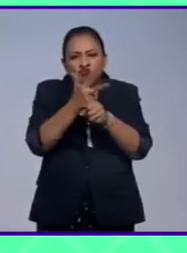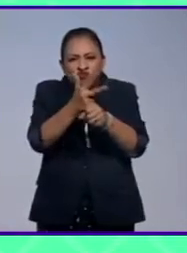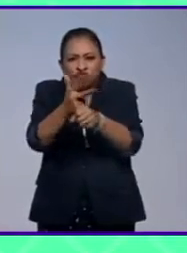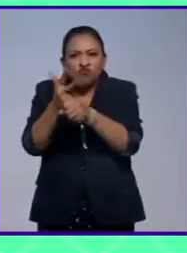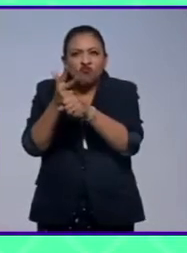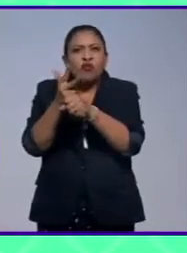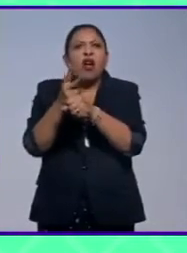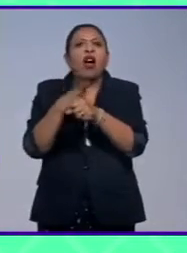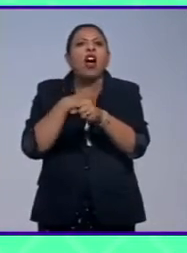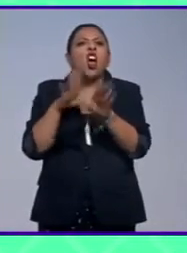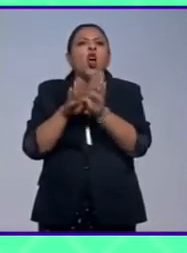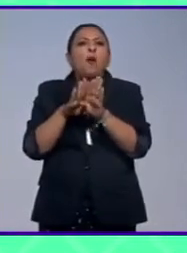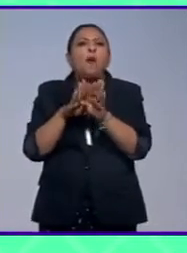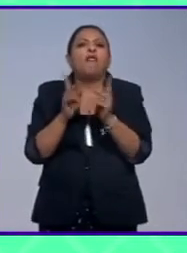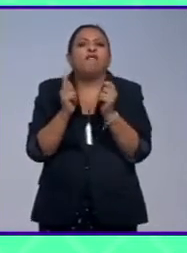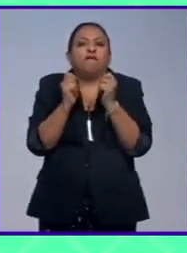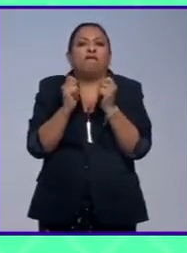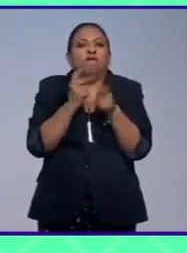transgresora.